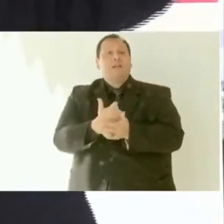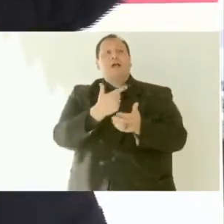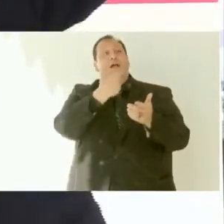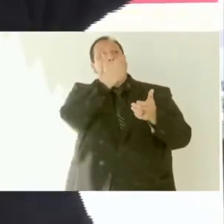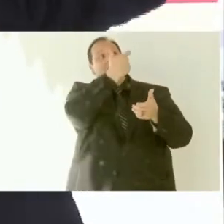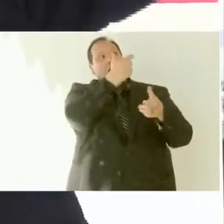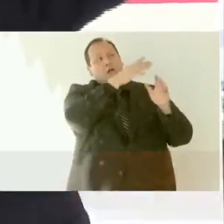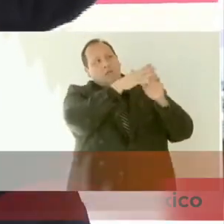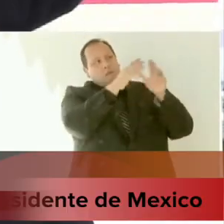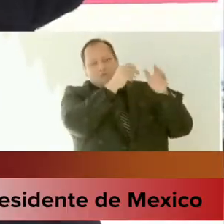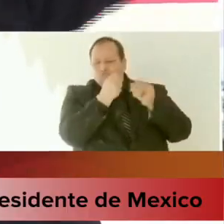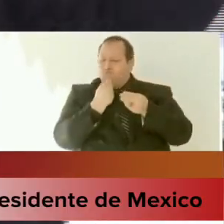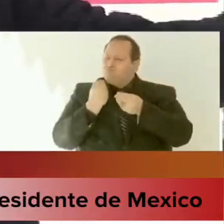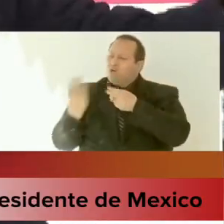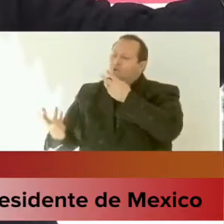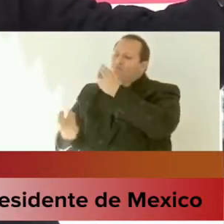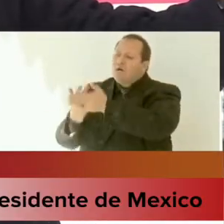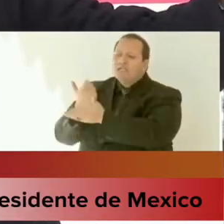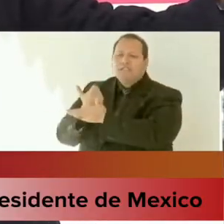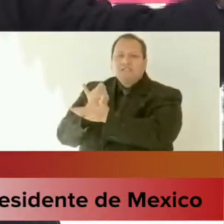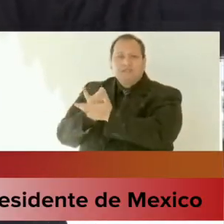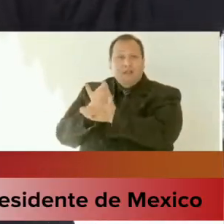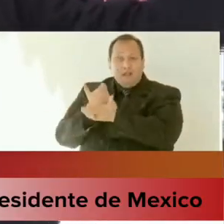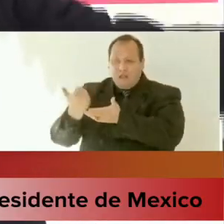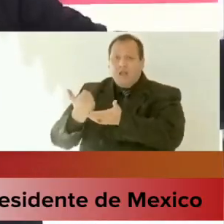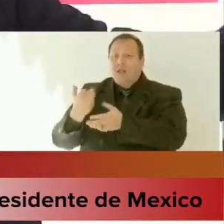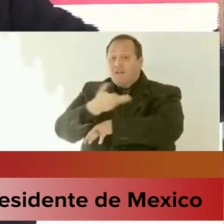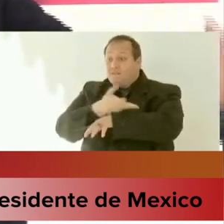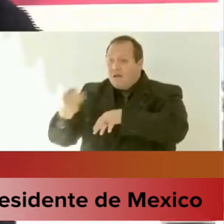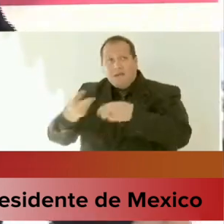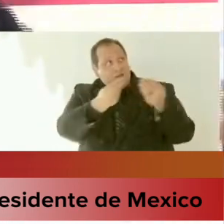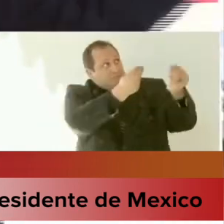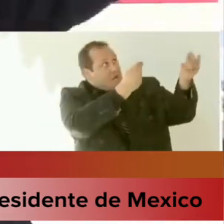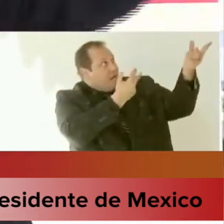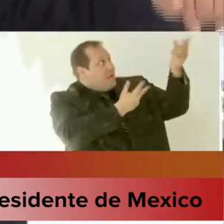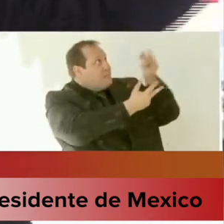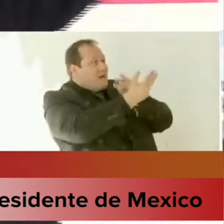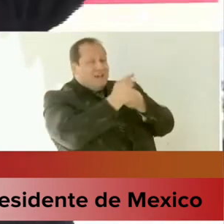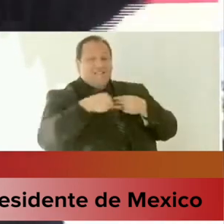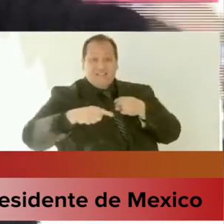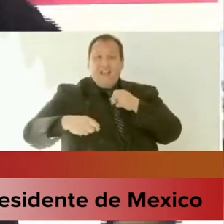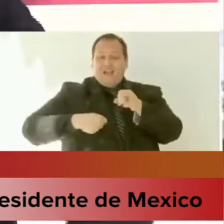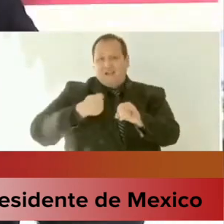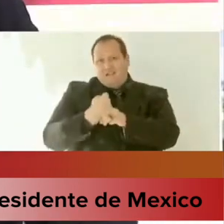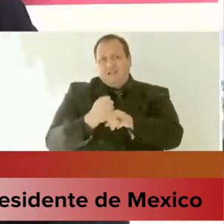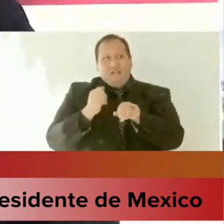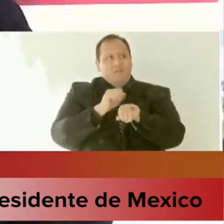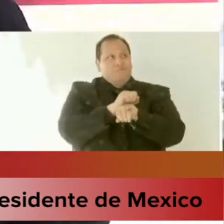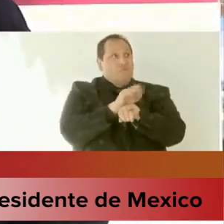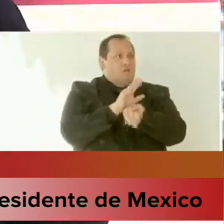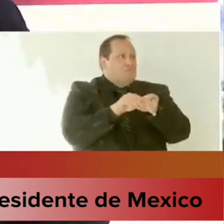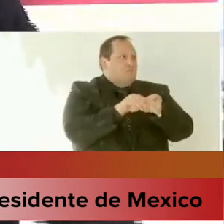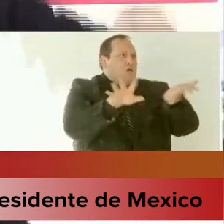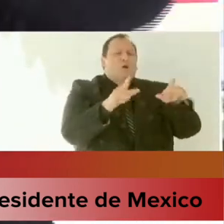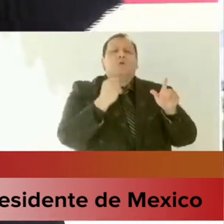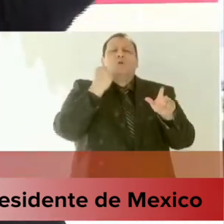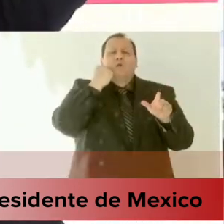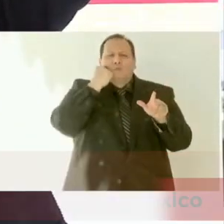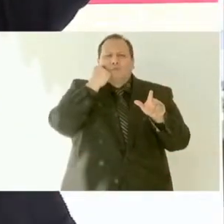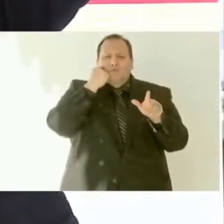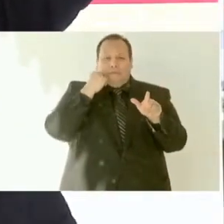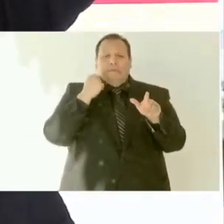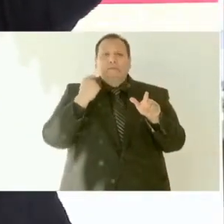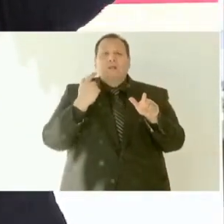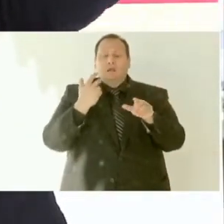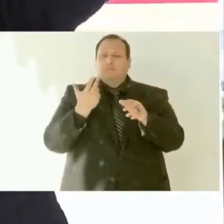remesas, lo que envían nuestros paisanos a sus familiares, este año, a pesar de la pandemia, va a llegar a